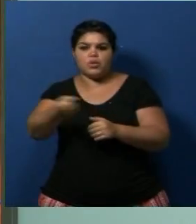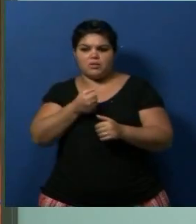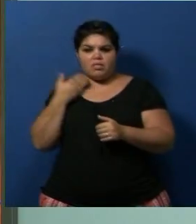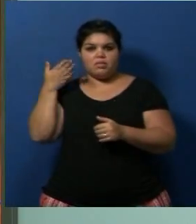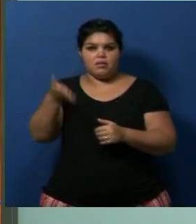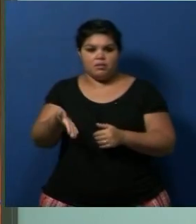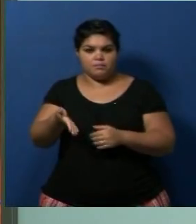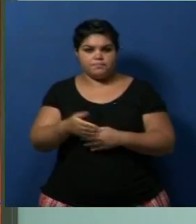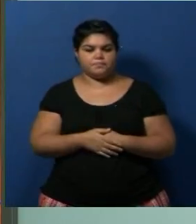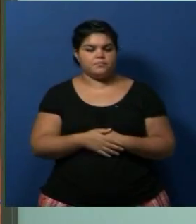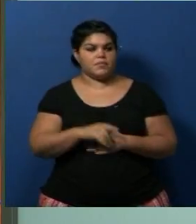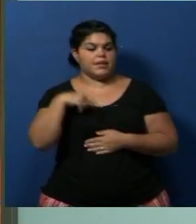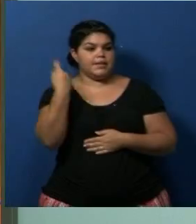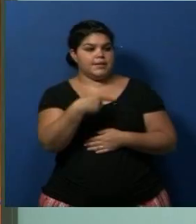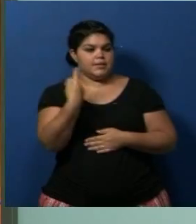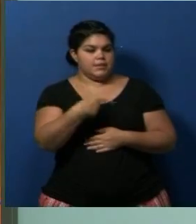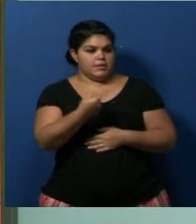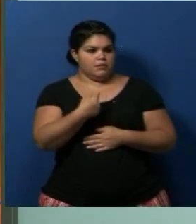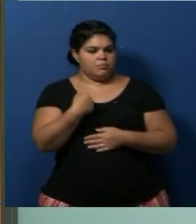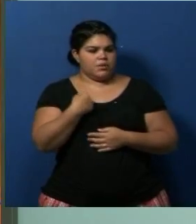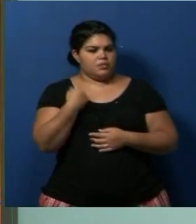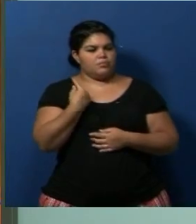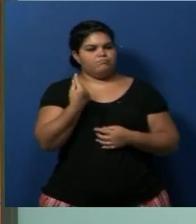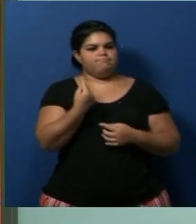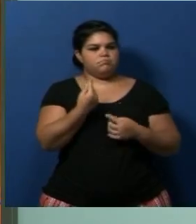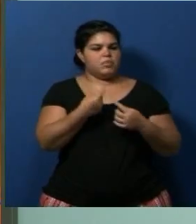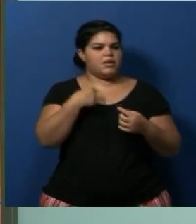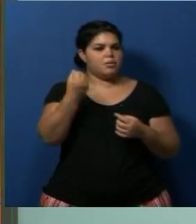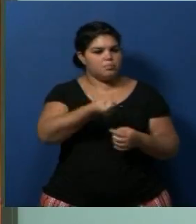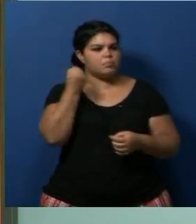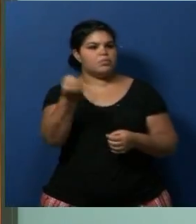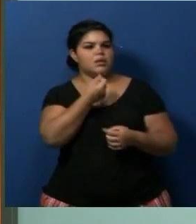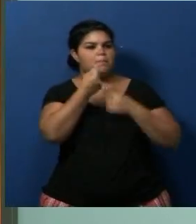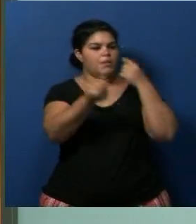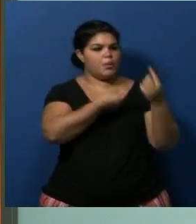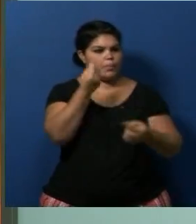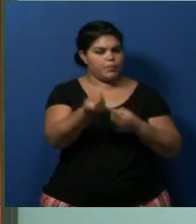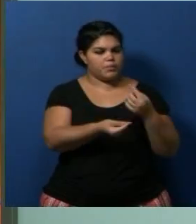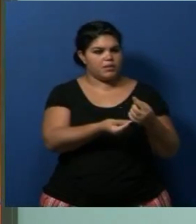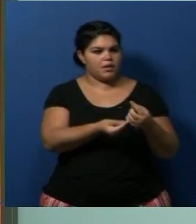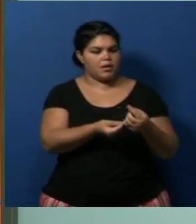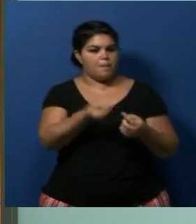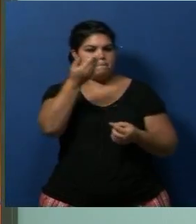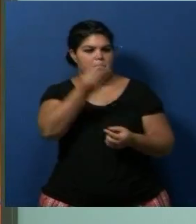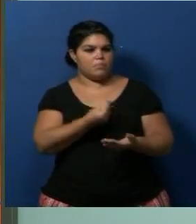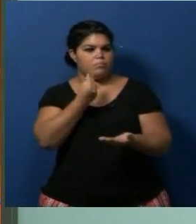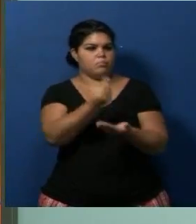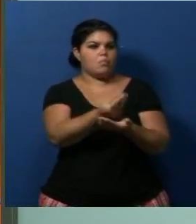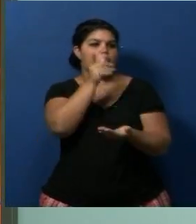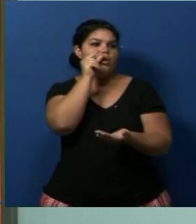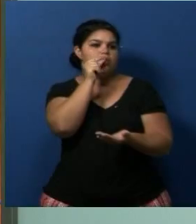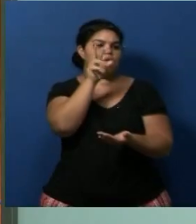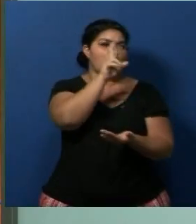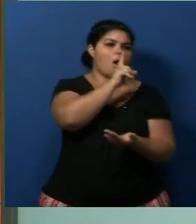Siempre cuando abordamos estos temas lo pregunto porque está bueno reflotar el concepto. Más allá de que un funcionario sea hombre o mujer, esté en